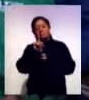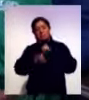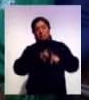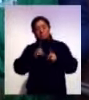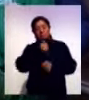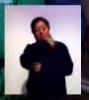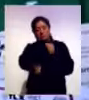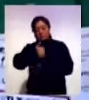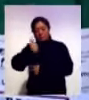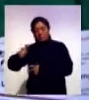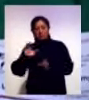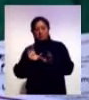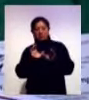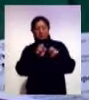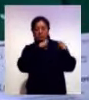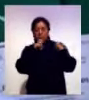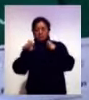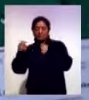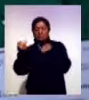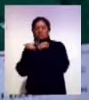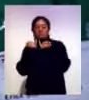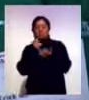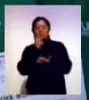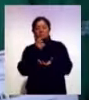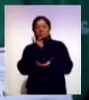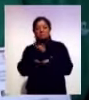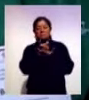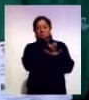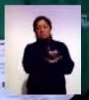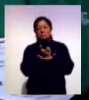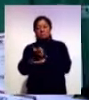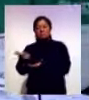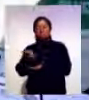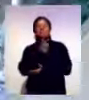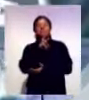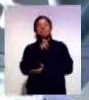su reconocimiento y un estímulo económico de 36,000 pesos.